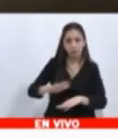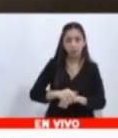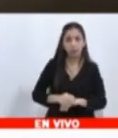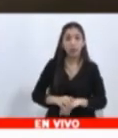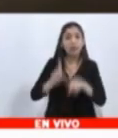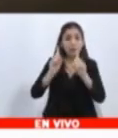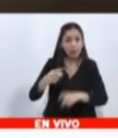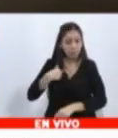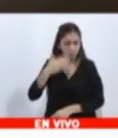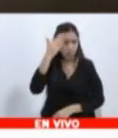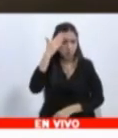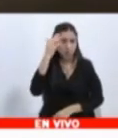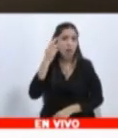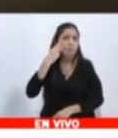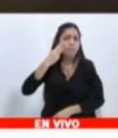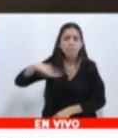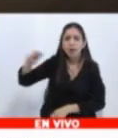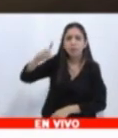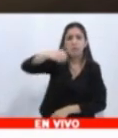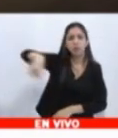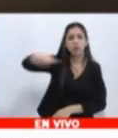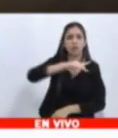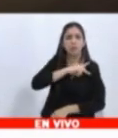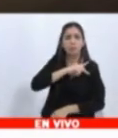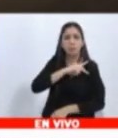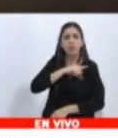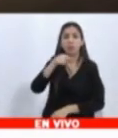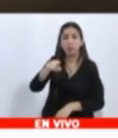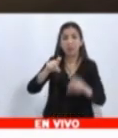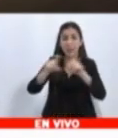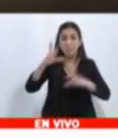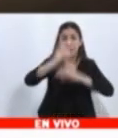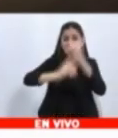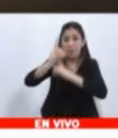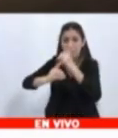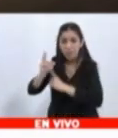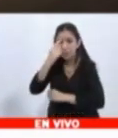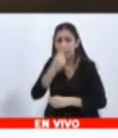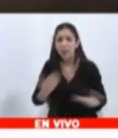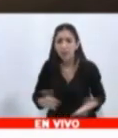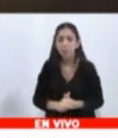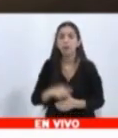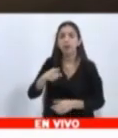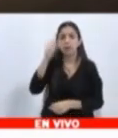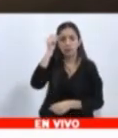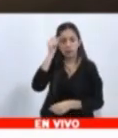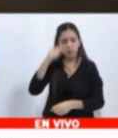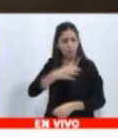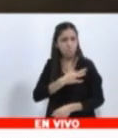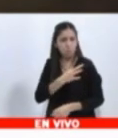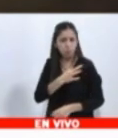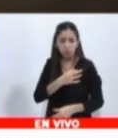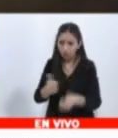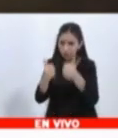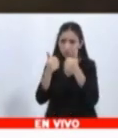apasionado. Y estoy seguro que la gran mayoría de quienes fueron protagonistas de este gran debate lo